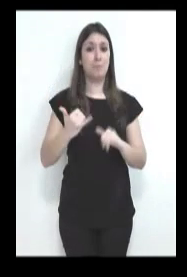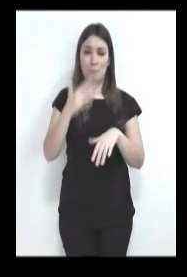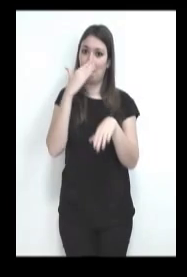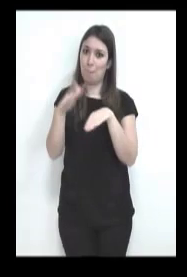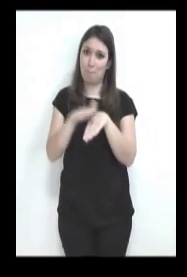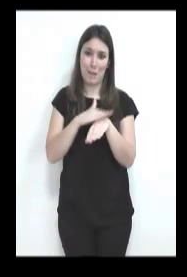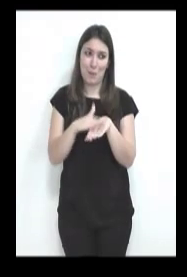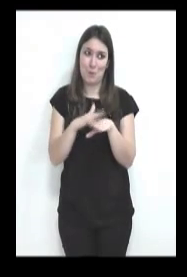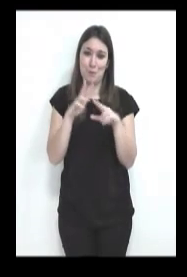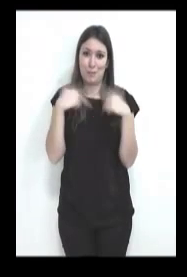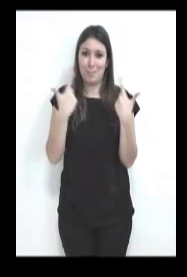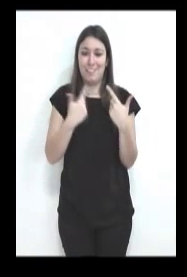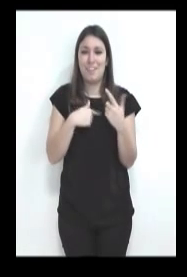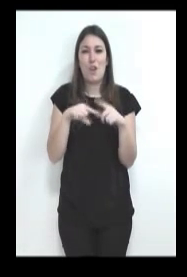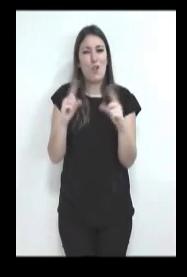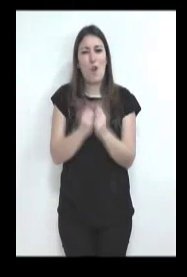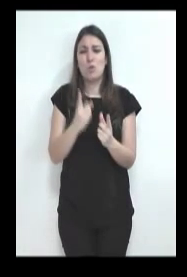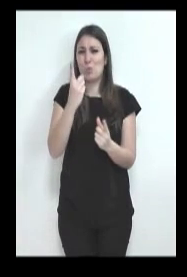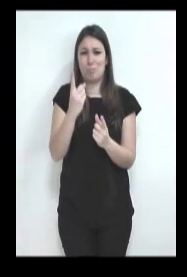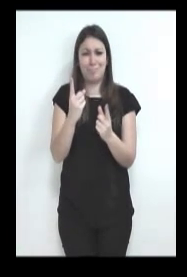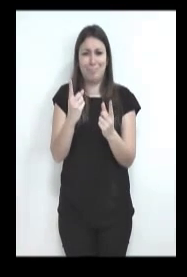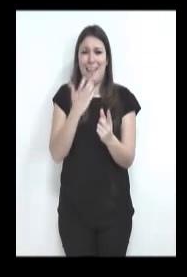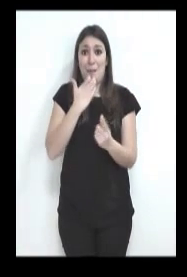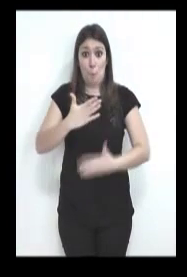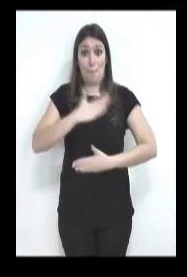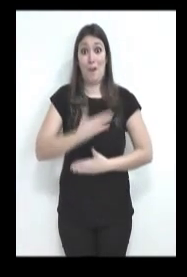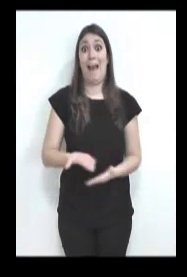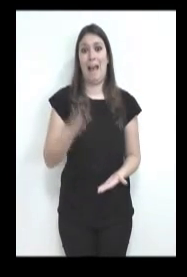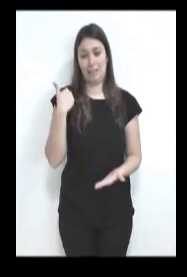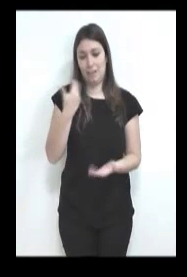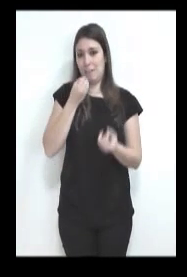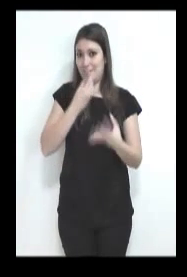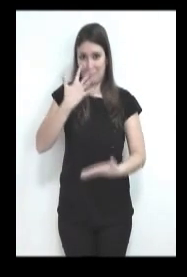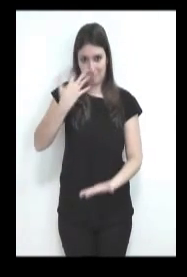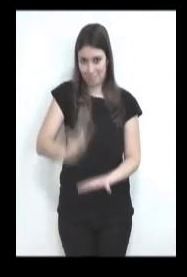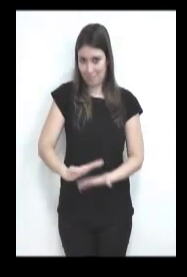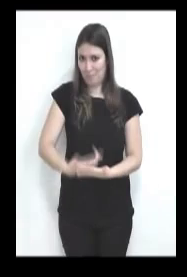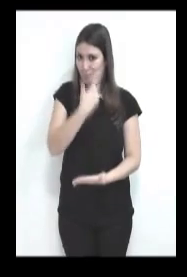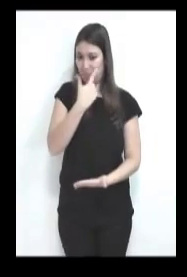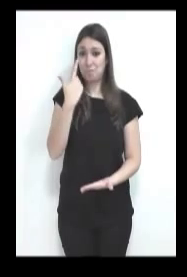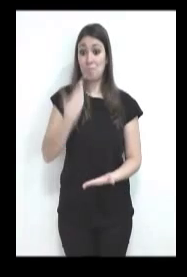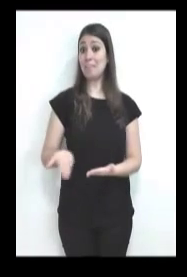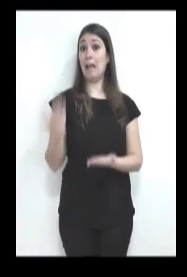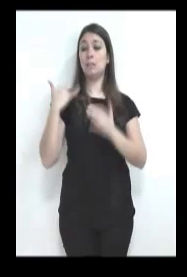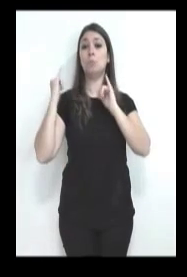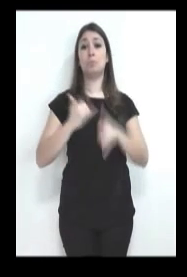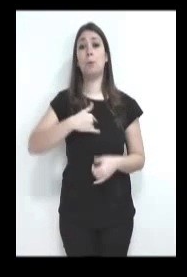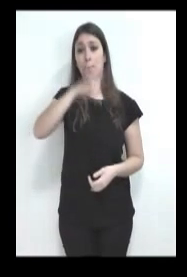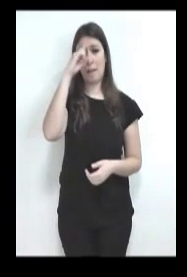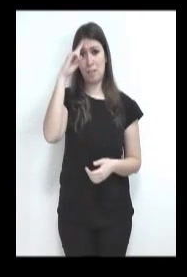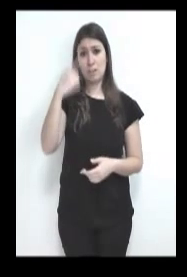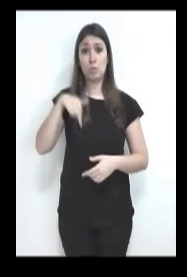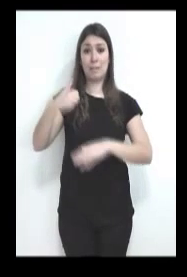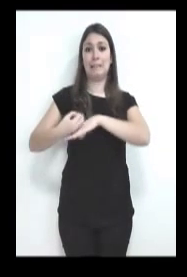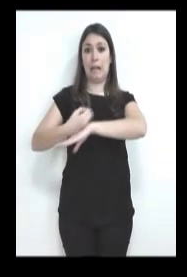perdonad y permitidme que ponga en 20 segundos un ejemplo mío de ayer. Ayer llego a Madrid y bueno, pues he venido en tren